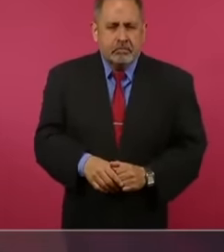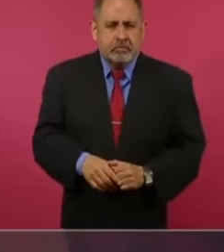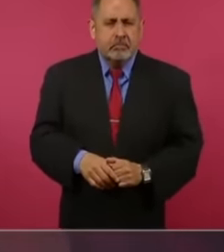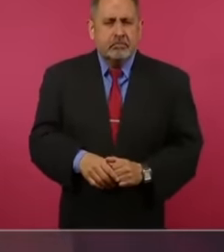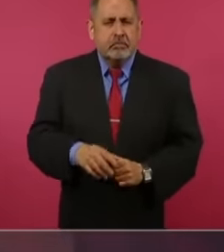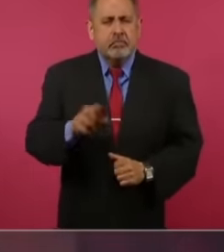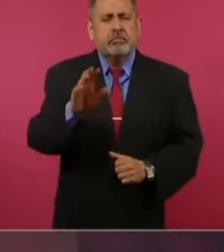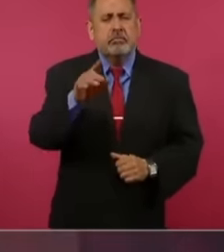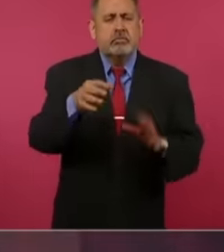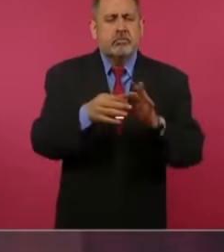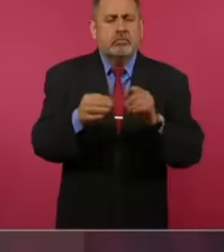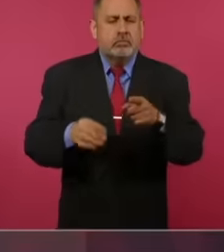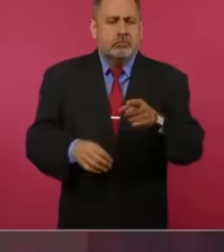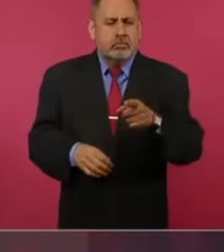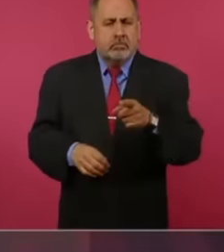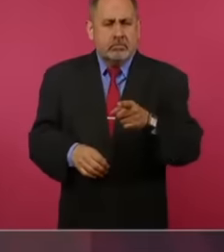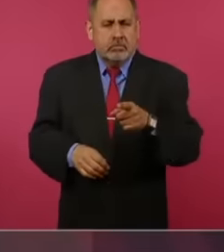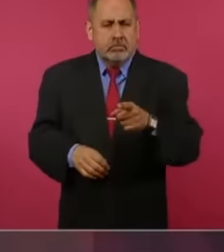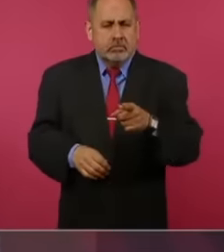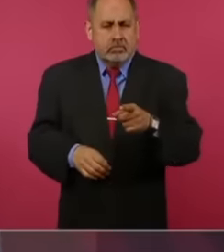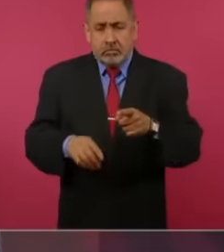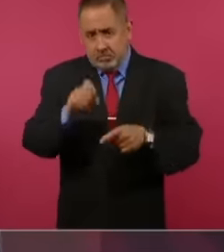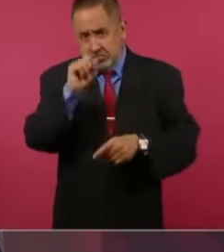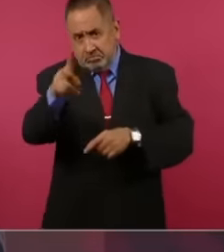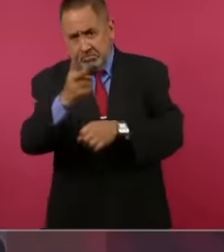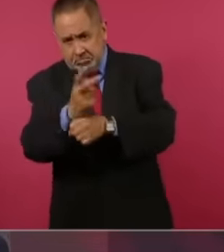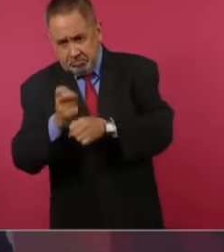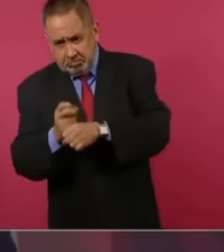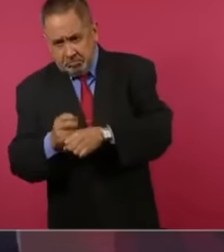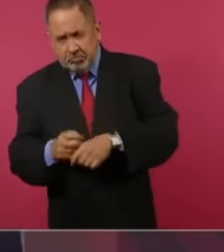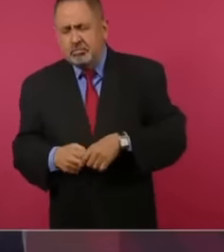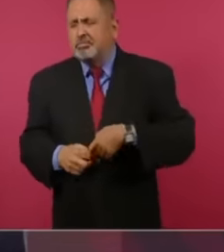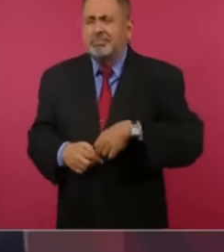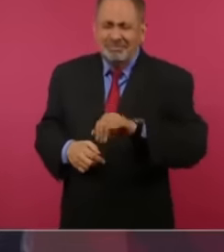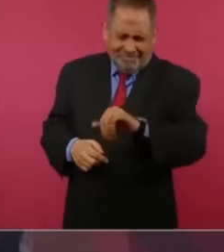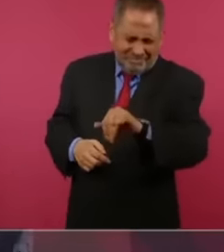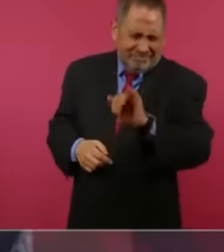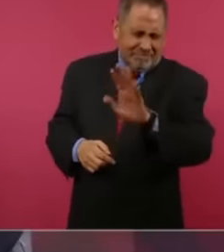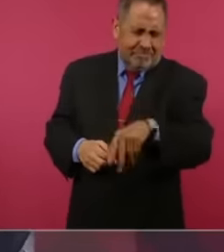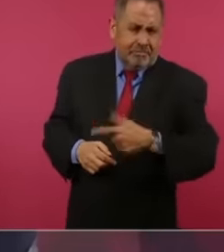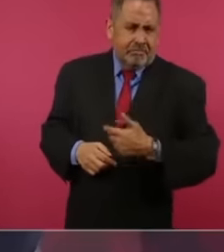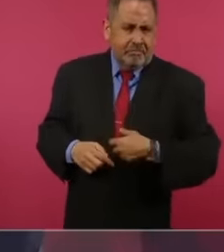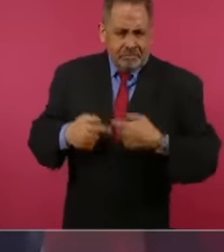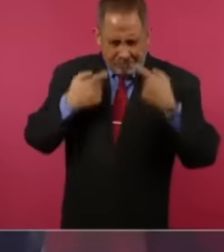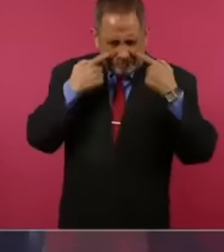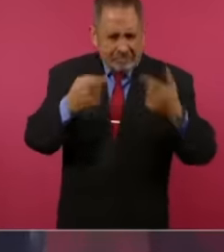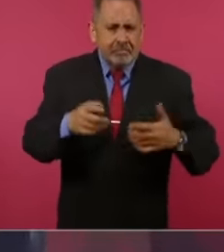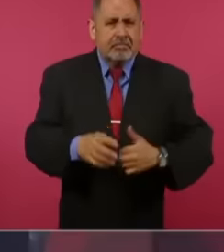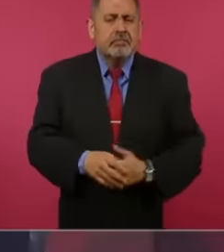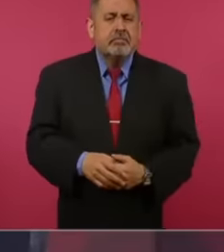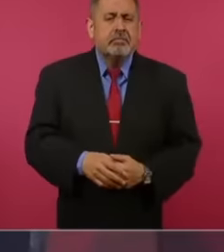sí, que usted entonces, la invitó también. Sí. Y mire,